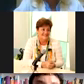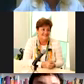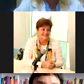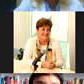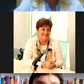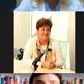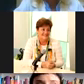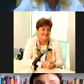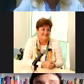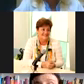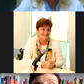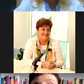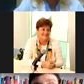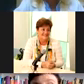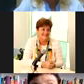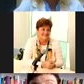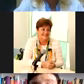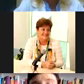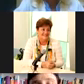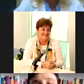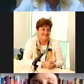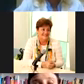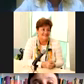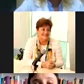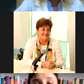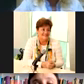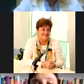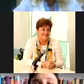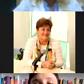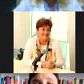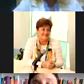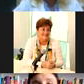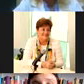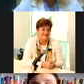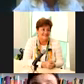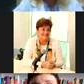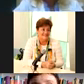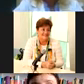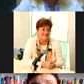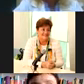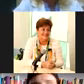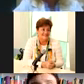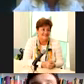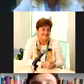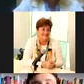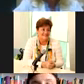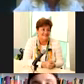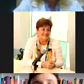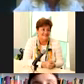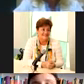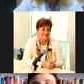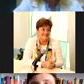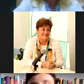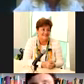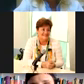conocemos como la historia de la discapacidad, desde la antigüedad clásica existe